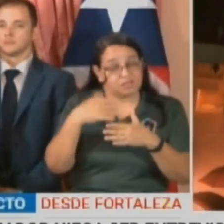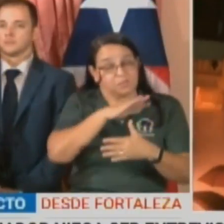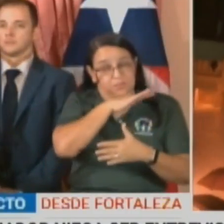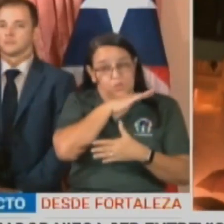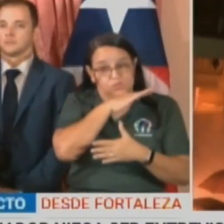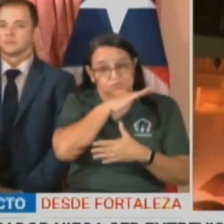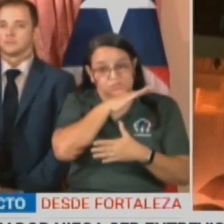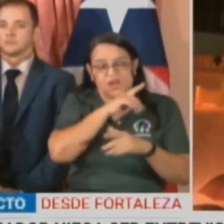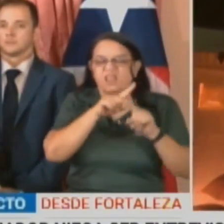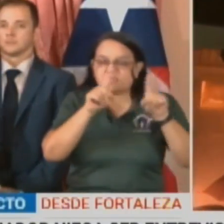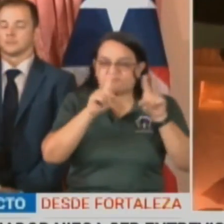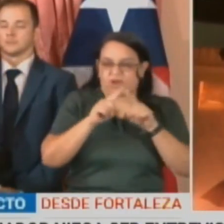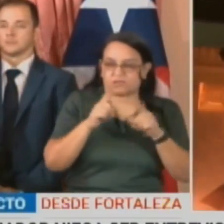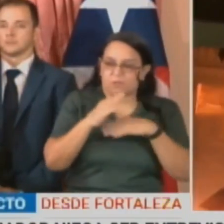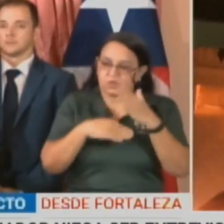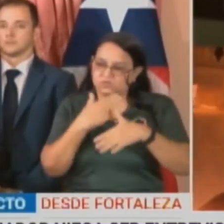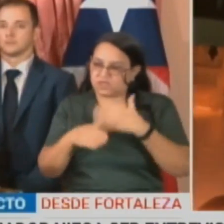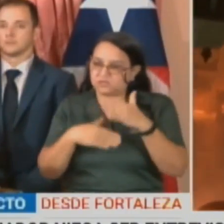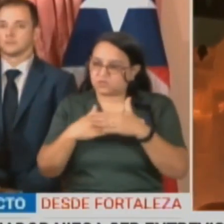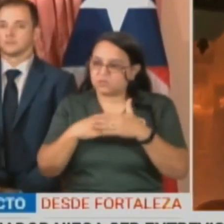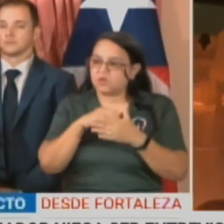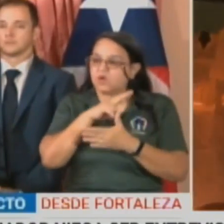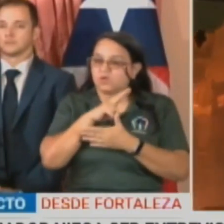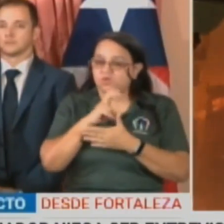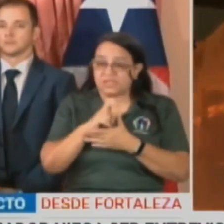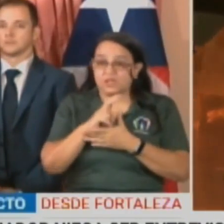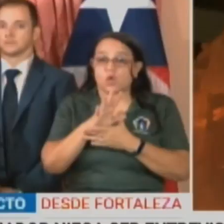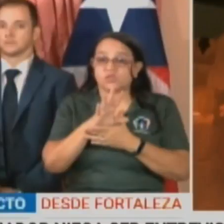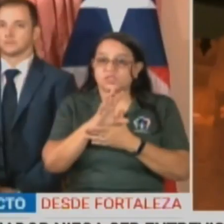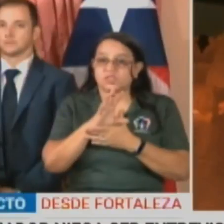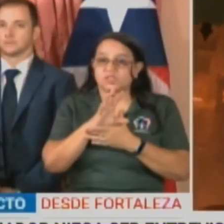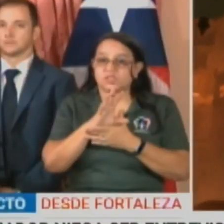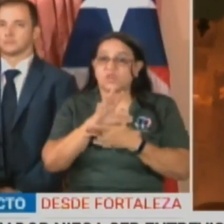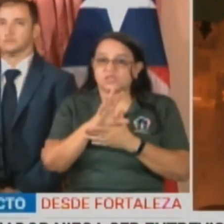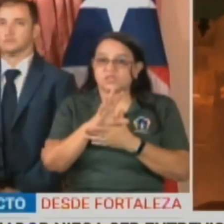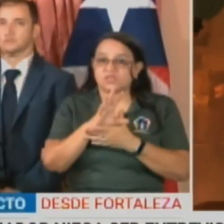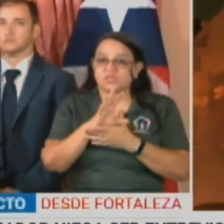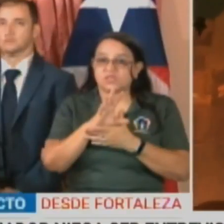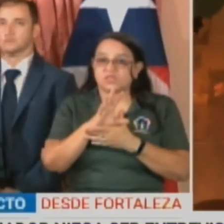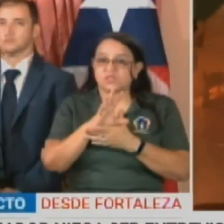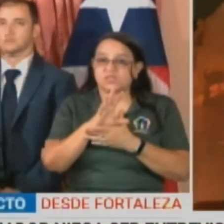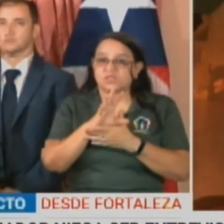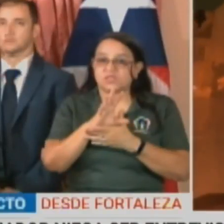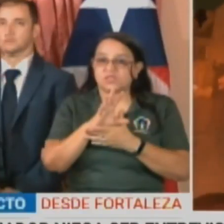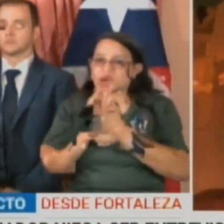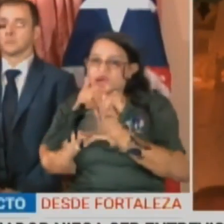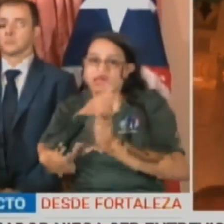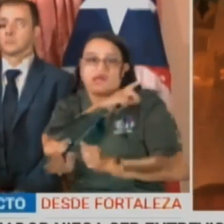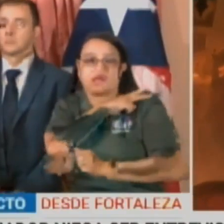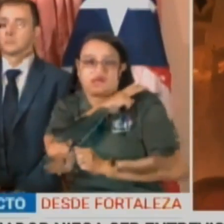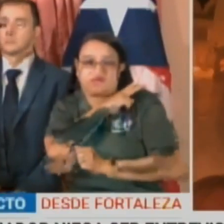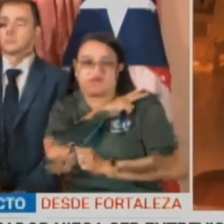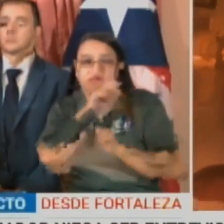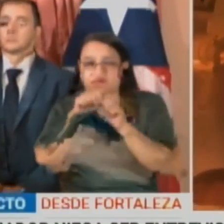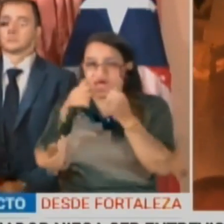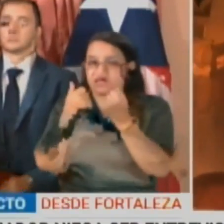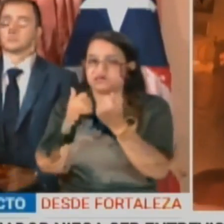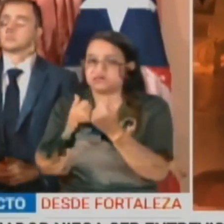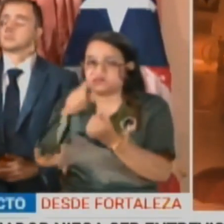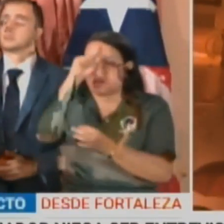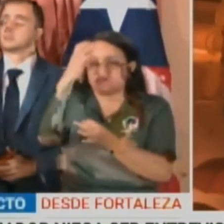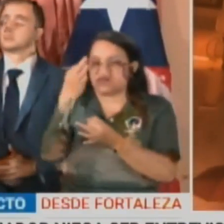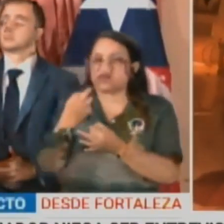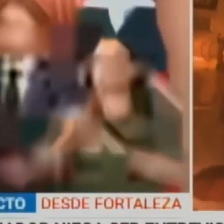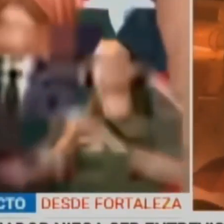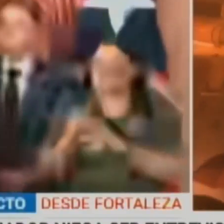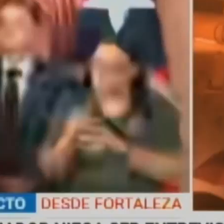Eran distintos procesos, 250 procesos para ser exacto. Cada jefe de agencia